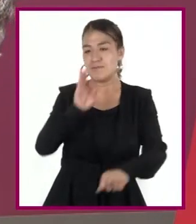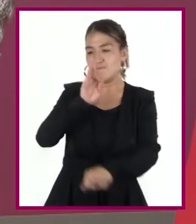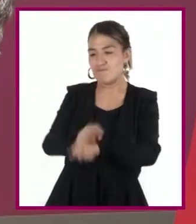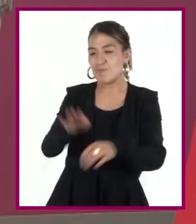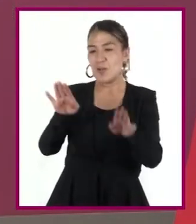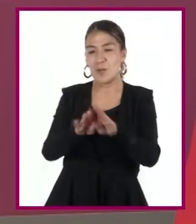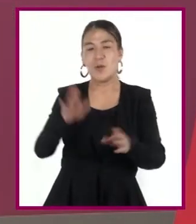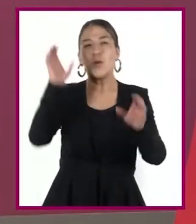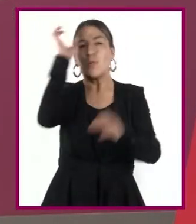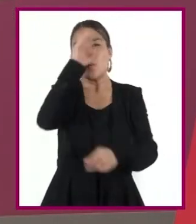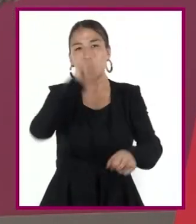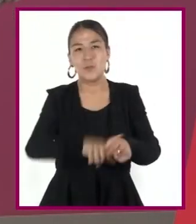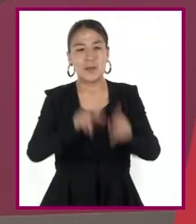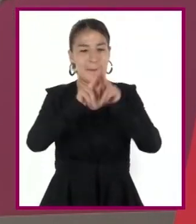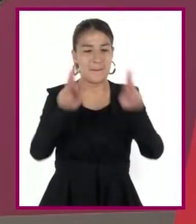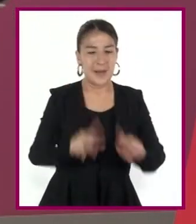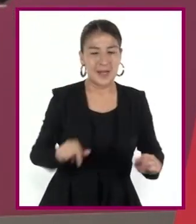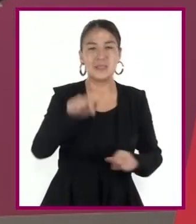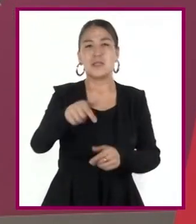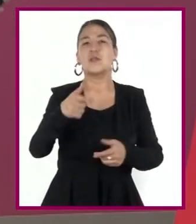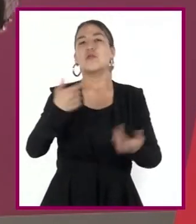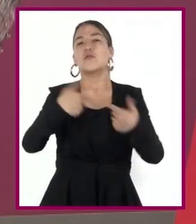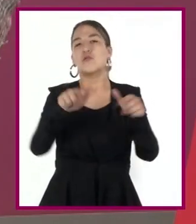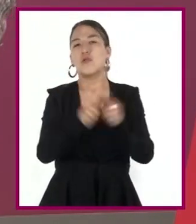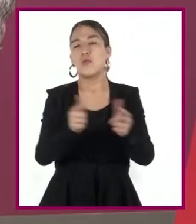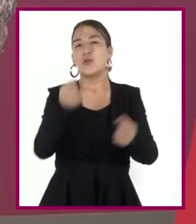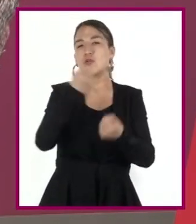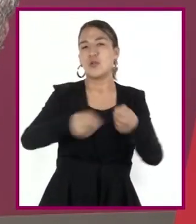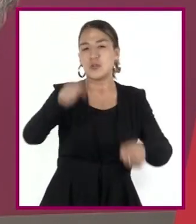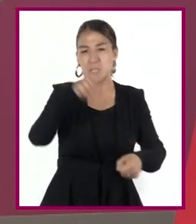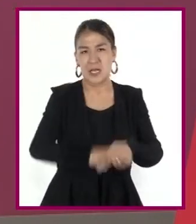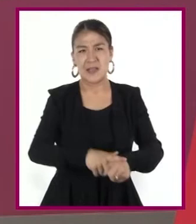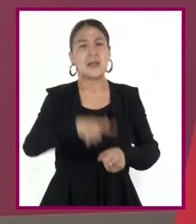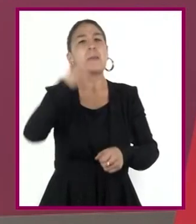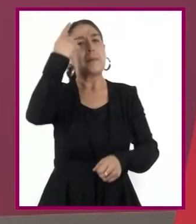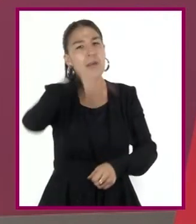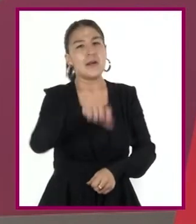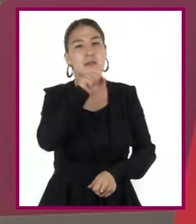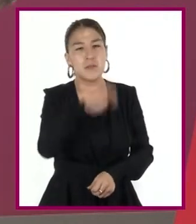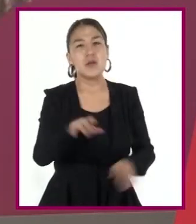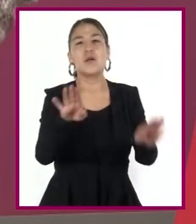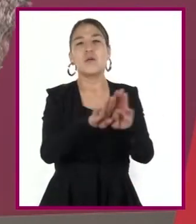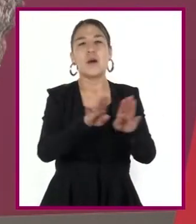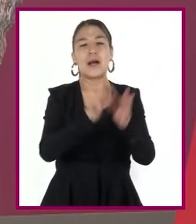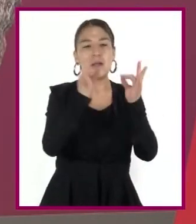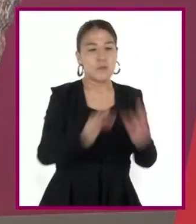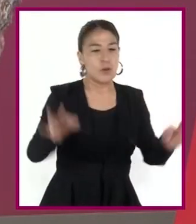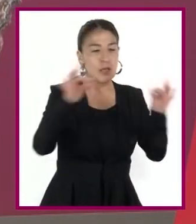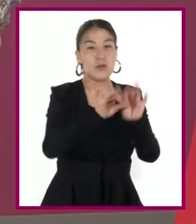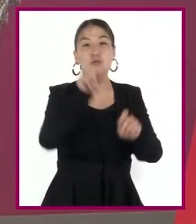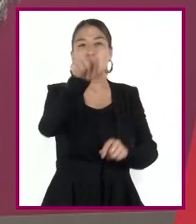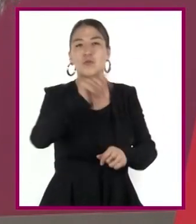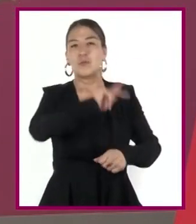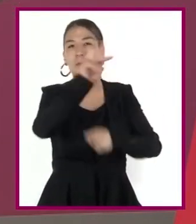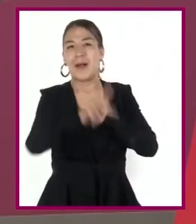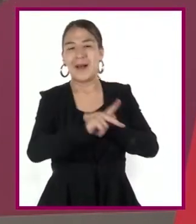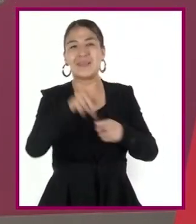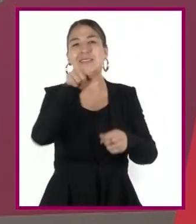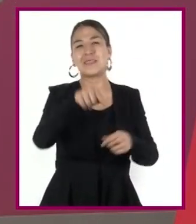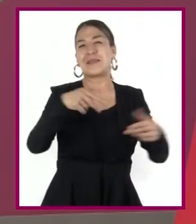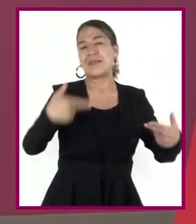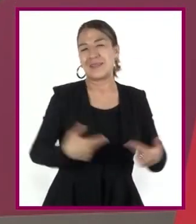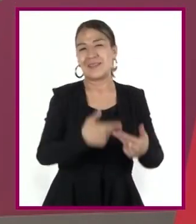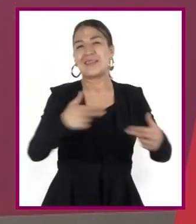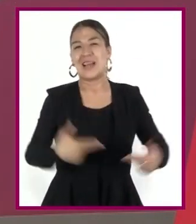convivencia pacífica en tus grupos sociales inmediatos, sino también que tengan influencia en tu nación.